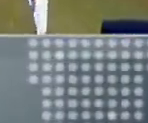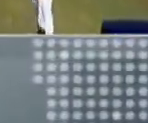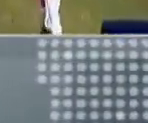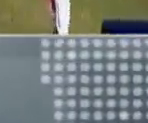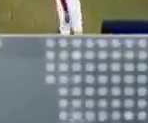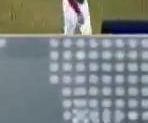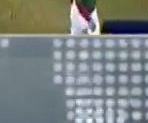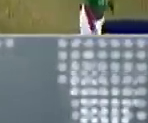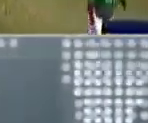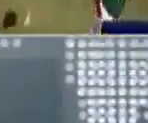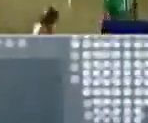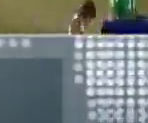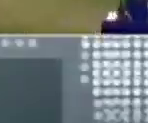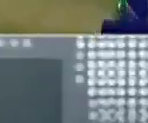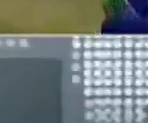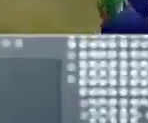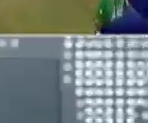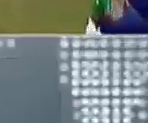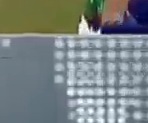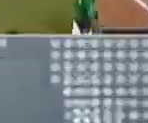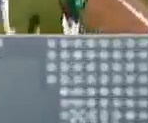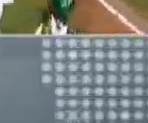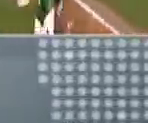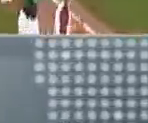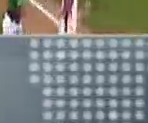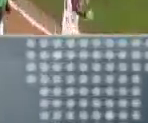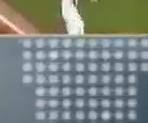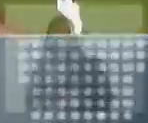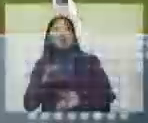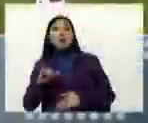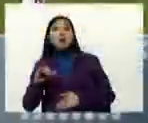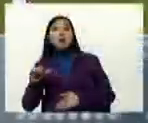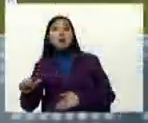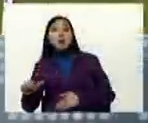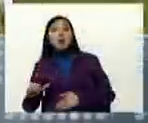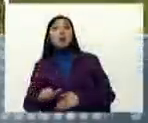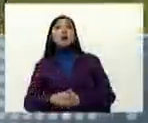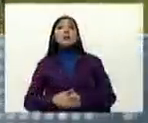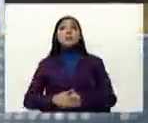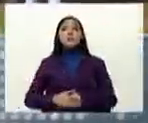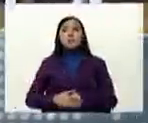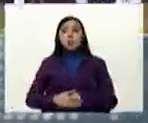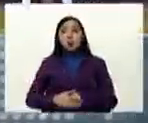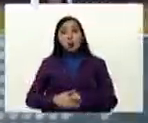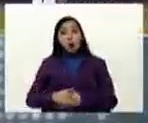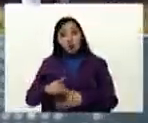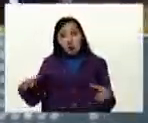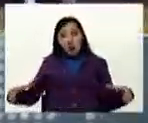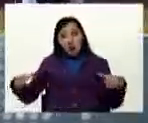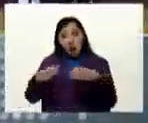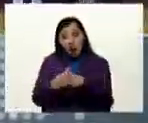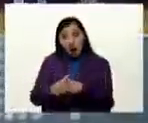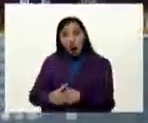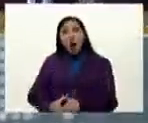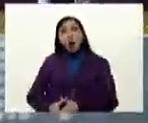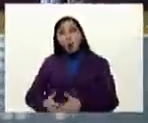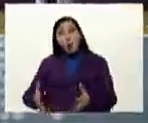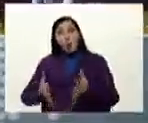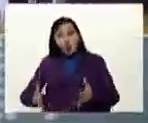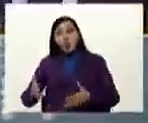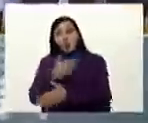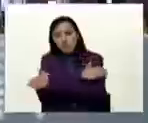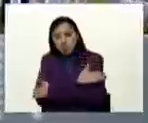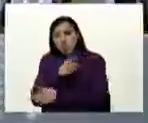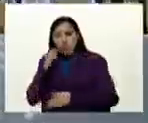timonel, Carlos García, el gran timonel, manager del equipo campeón mundial. Mis